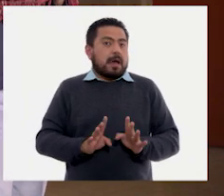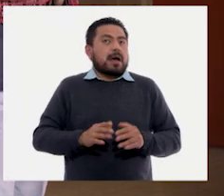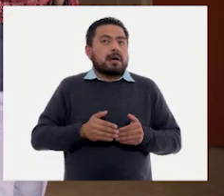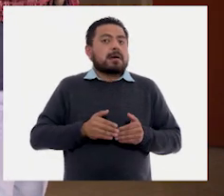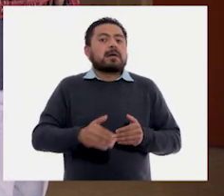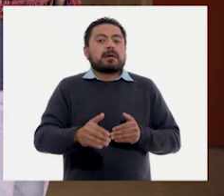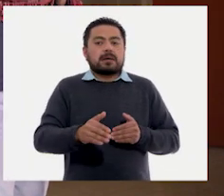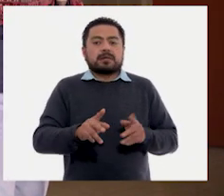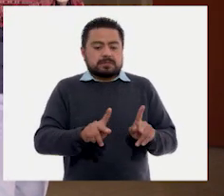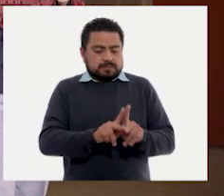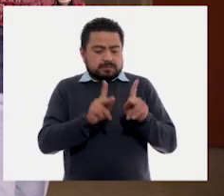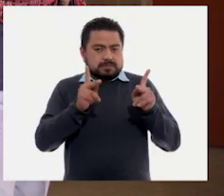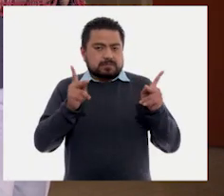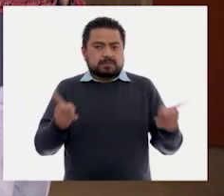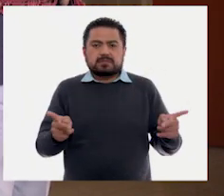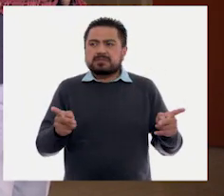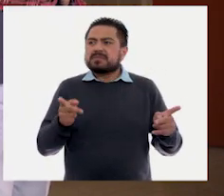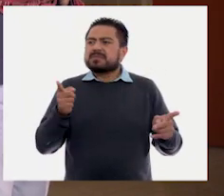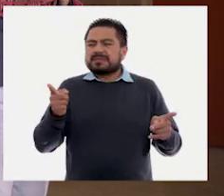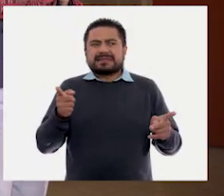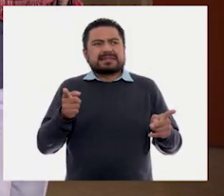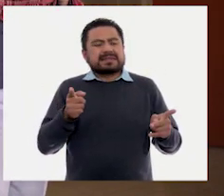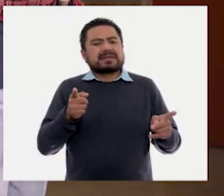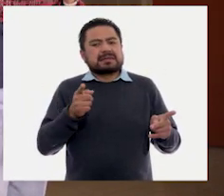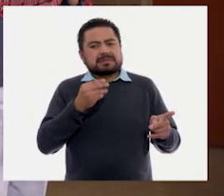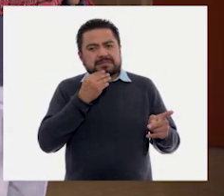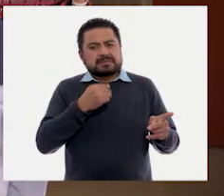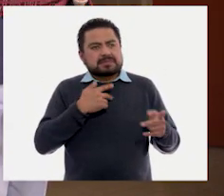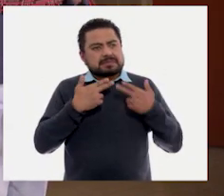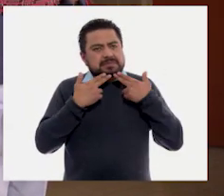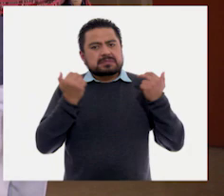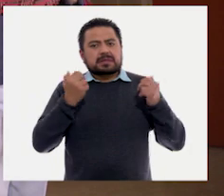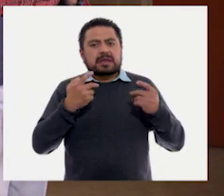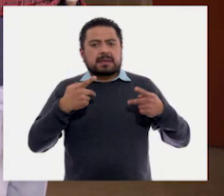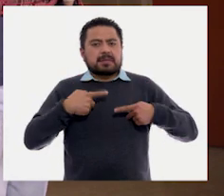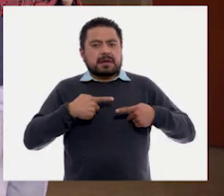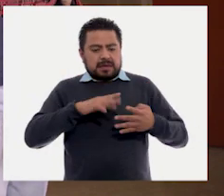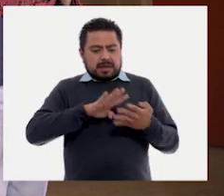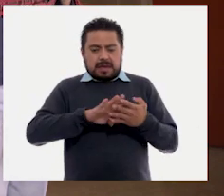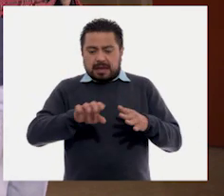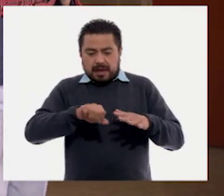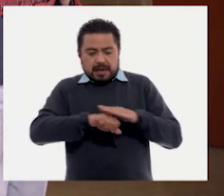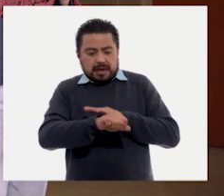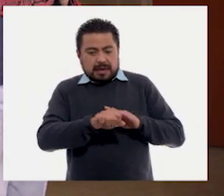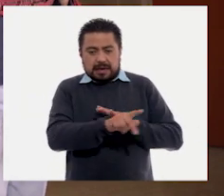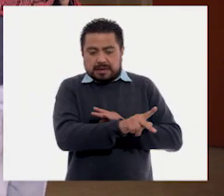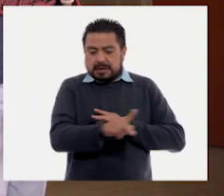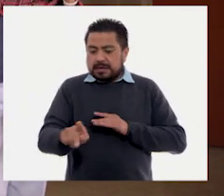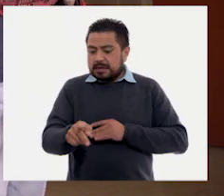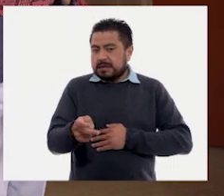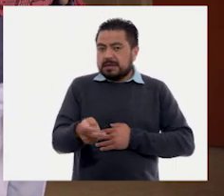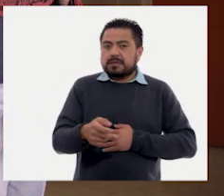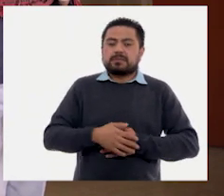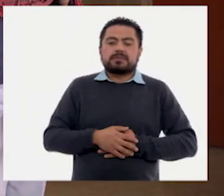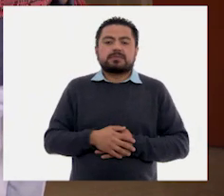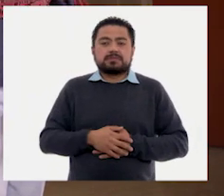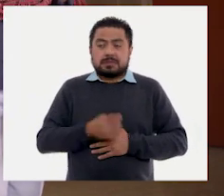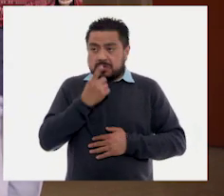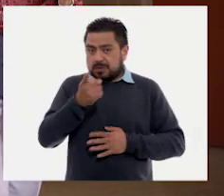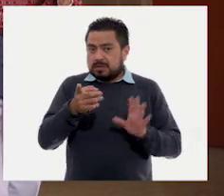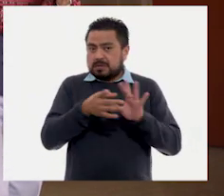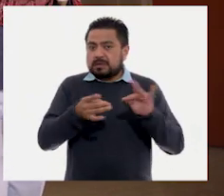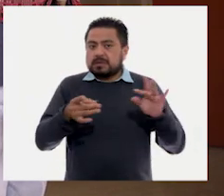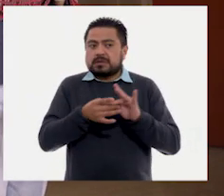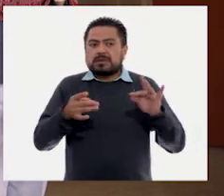en su periódico, pidió la pena capital para los reos que estaban en esta cárcel. Porque decía que eran